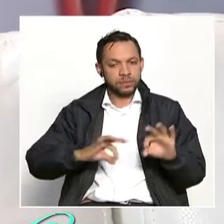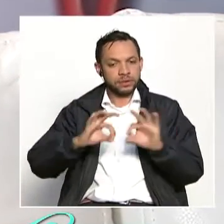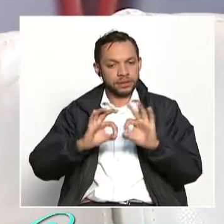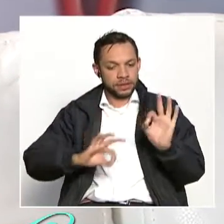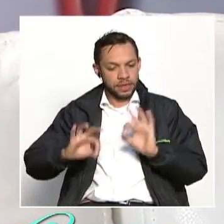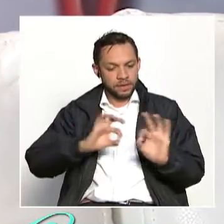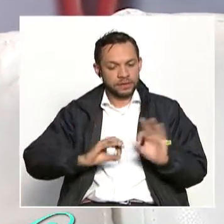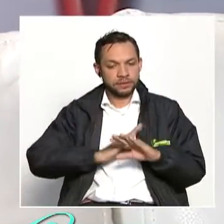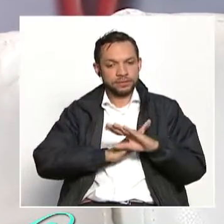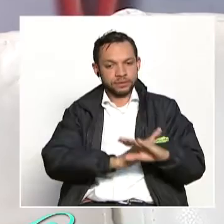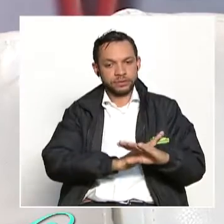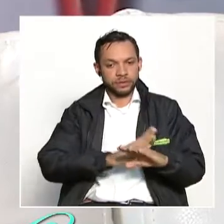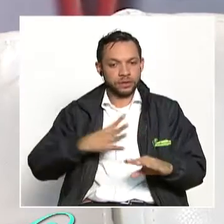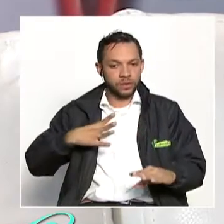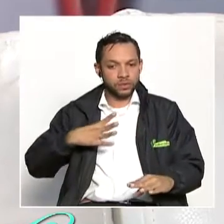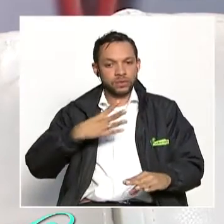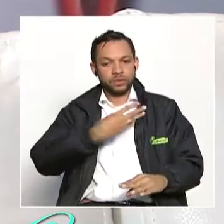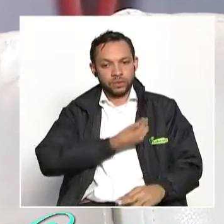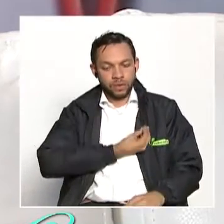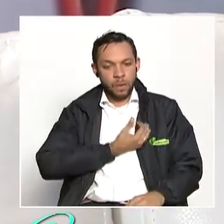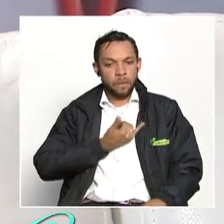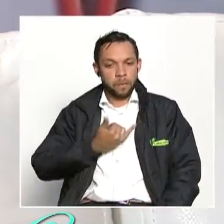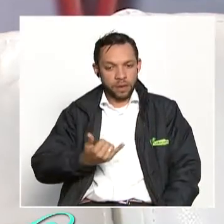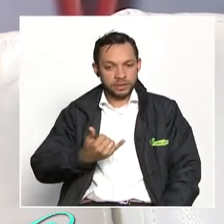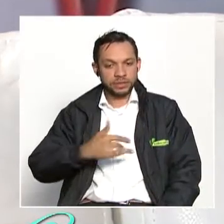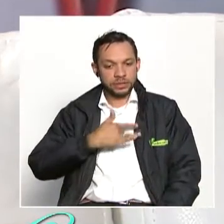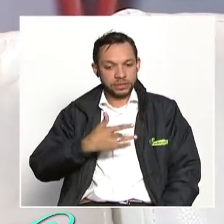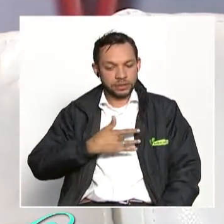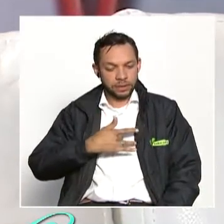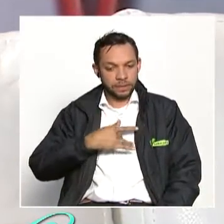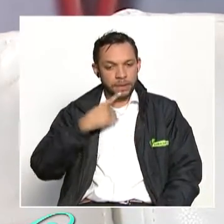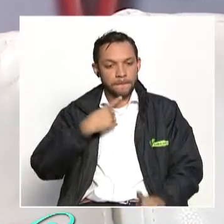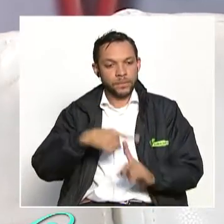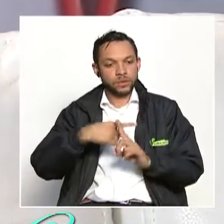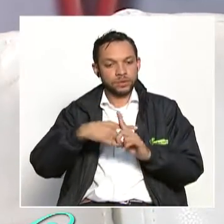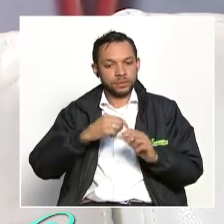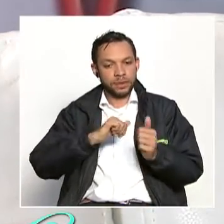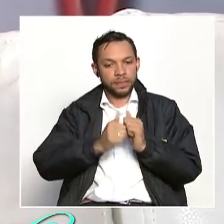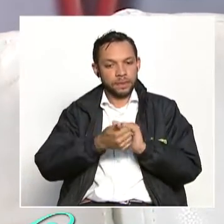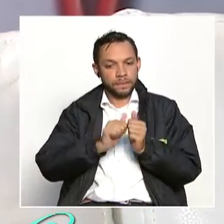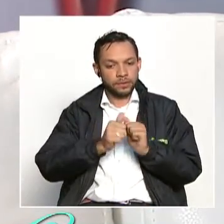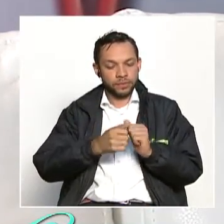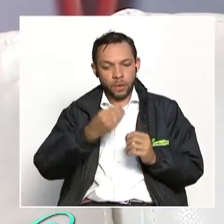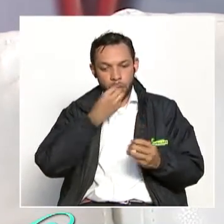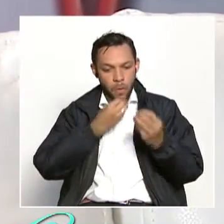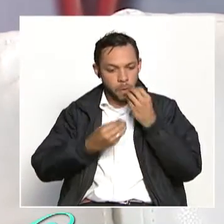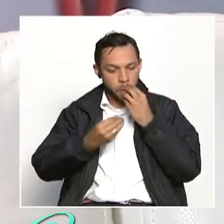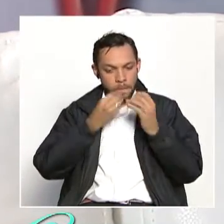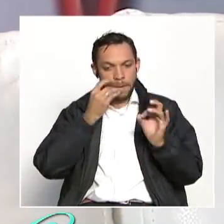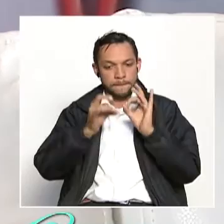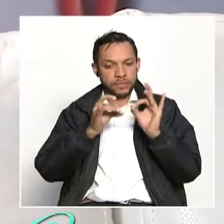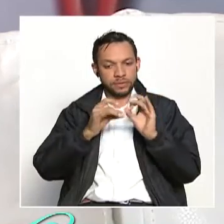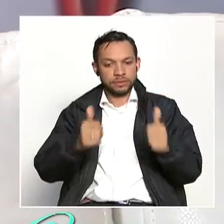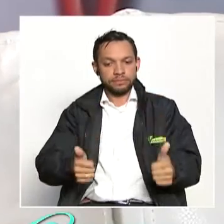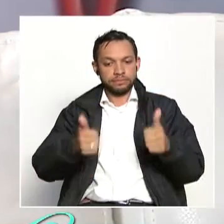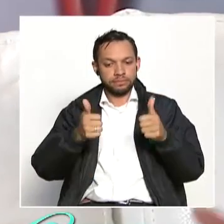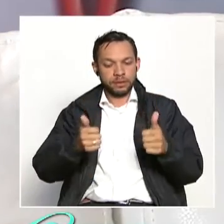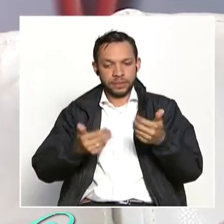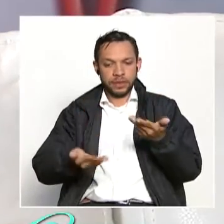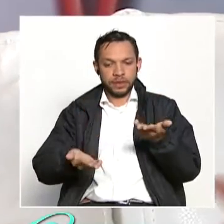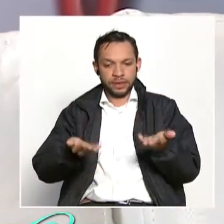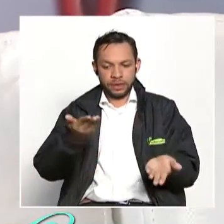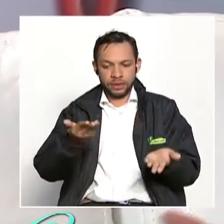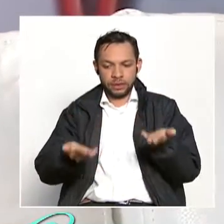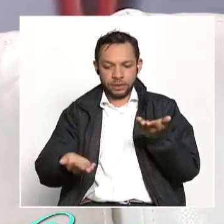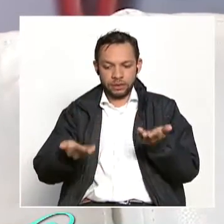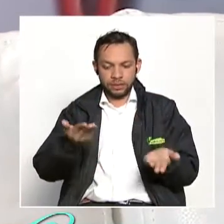indispensable. Entonces, si nosotros tenemos un buen régimen de ejercicio y nos alimentamos bien, ese equilibrio bacteriano va a estar bien